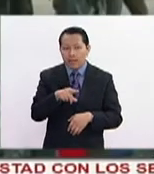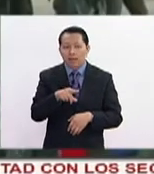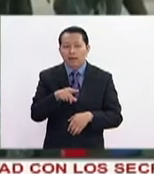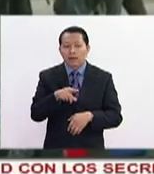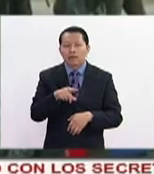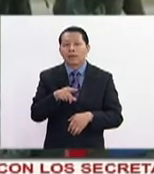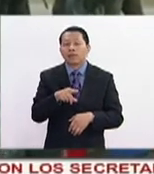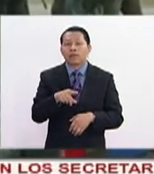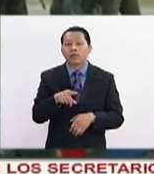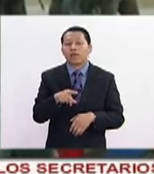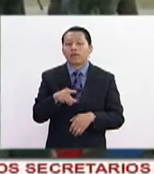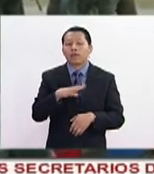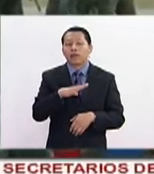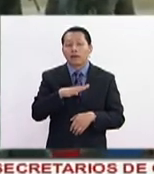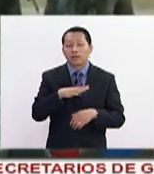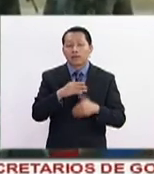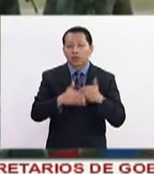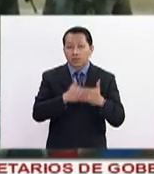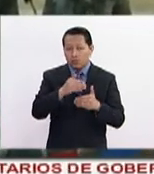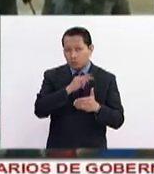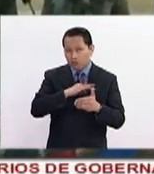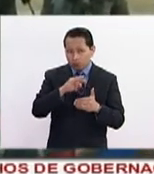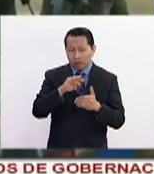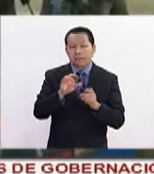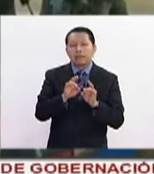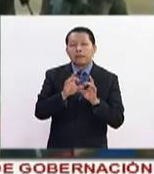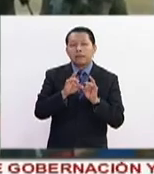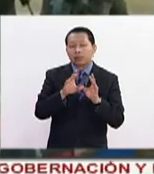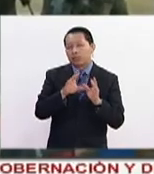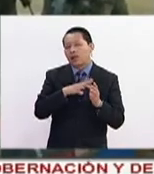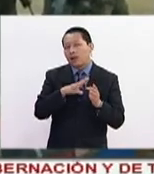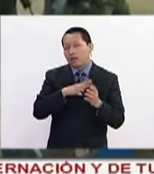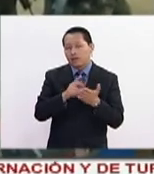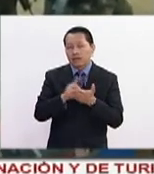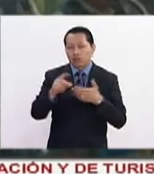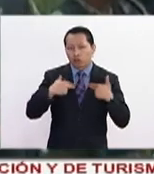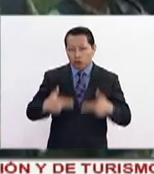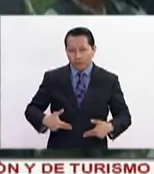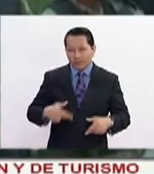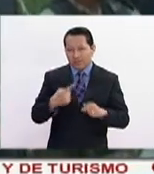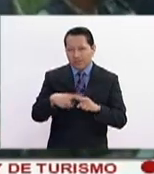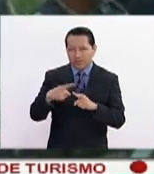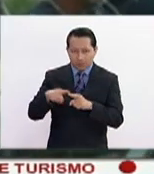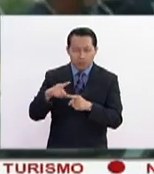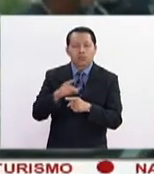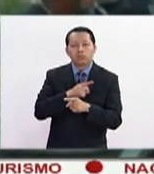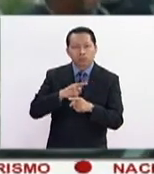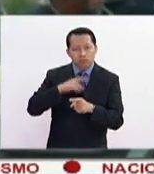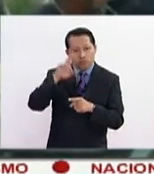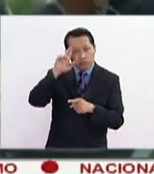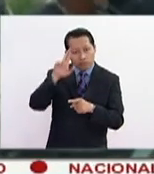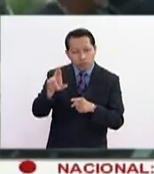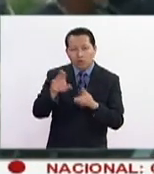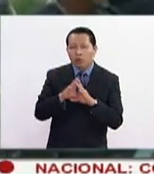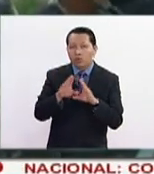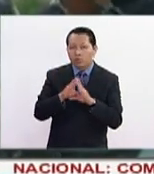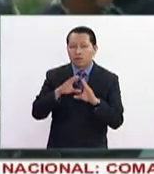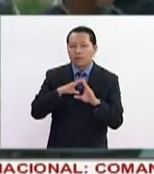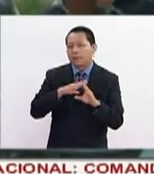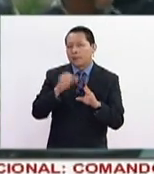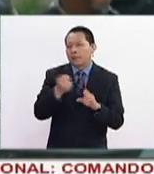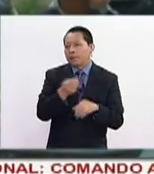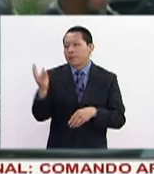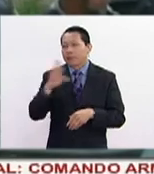concomitante, se realizará la Comisión de Derechos Humanos, cuál es el municipio o estado que requiere una amenaza a